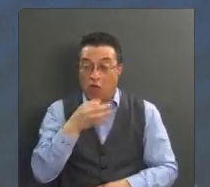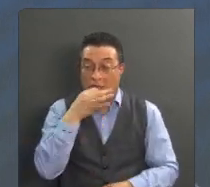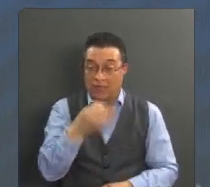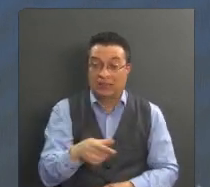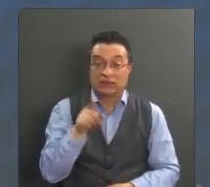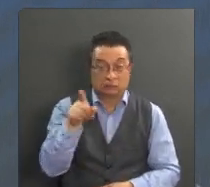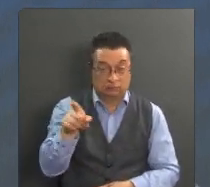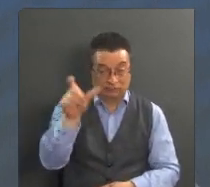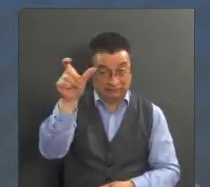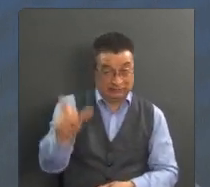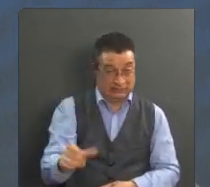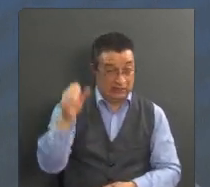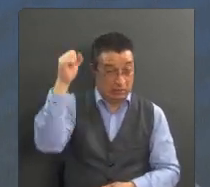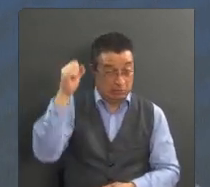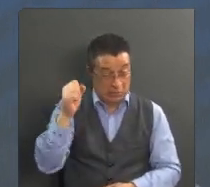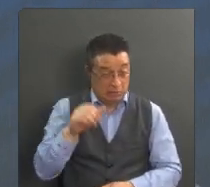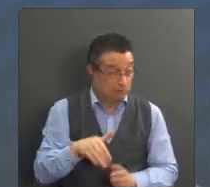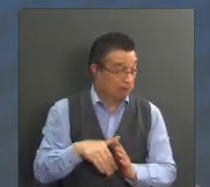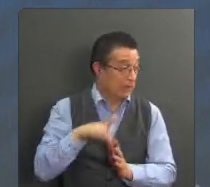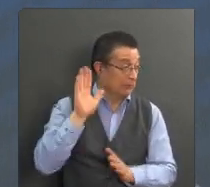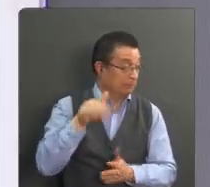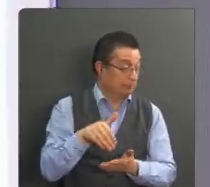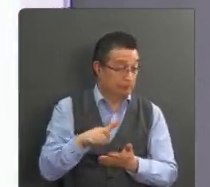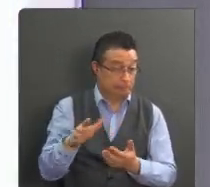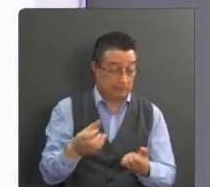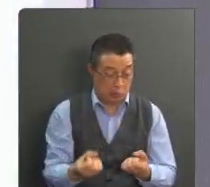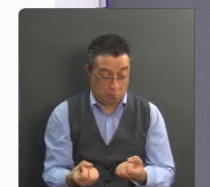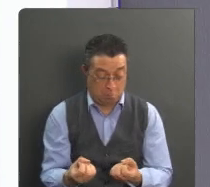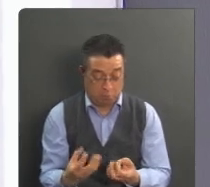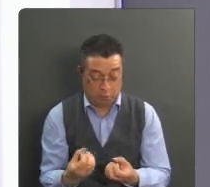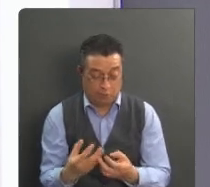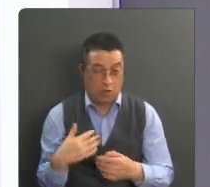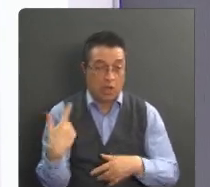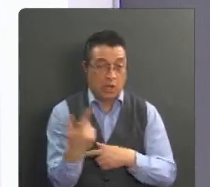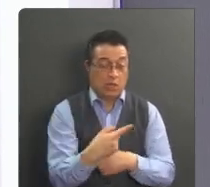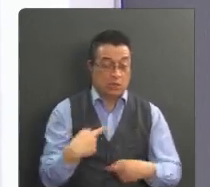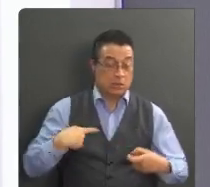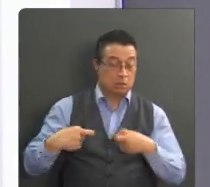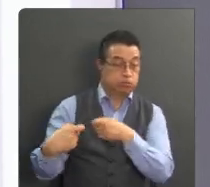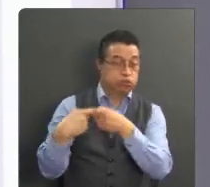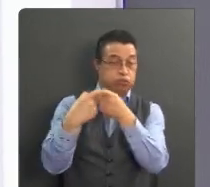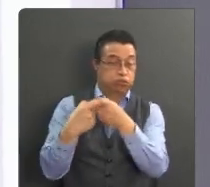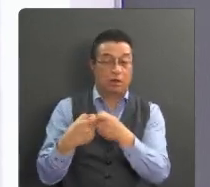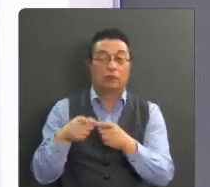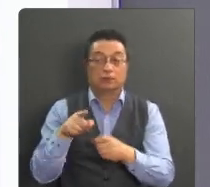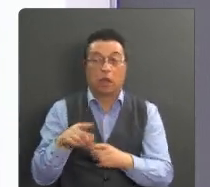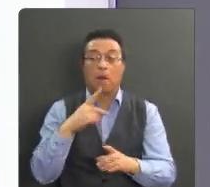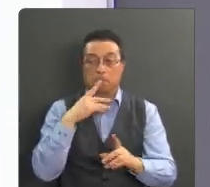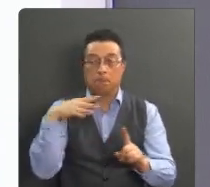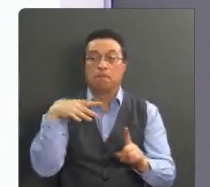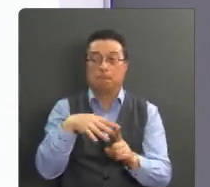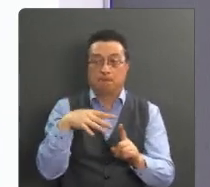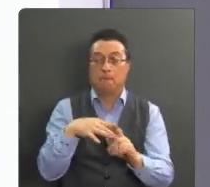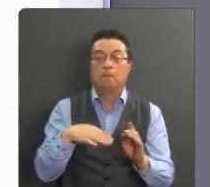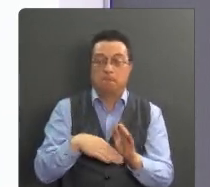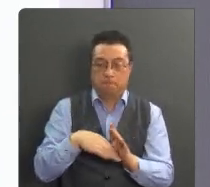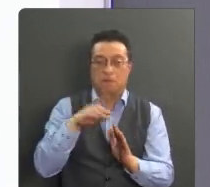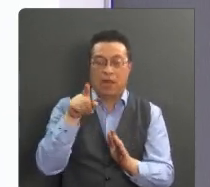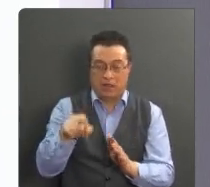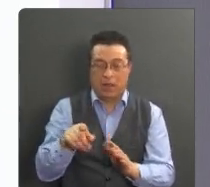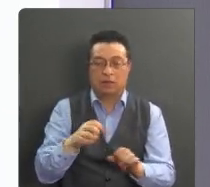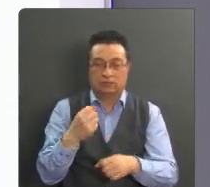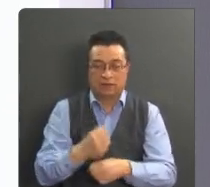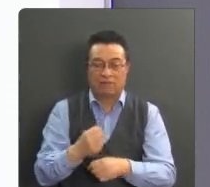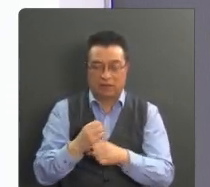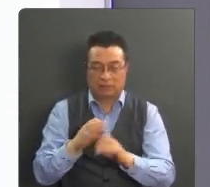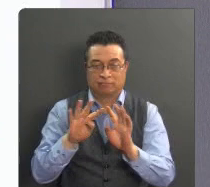la presencia de Sebastián Piñera podría haber generado algún tipo de resquemores. Y él es mucho más crítico del trabajo de la convención.